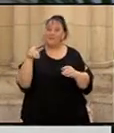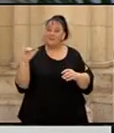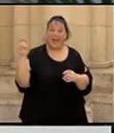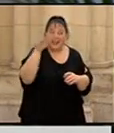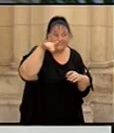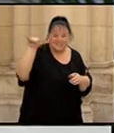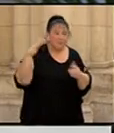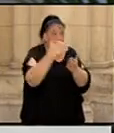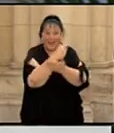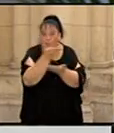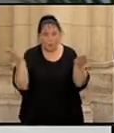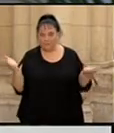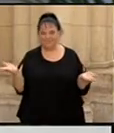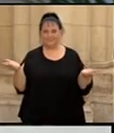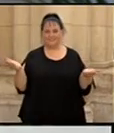sitio todos.